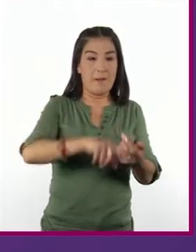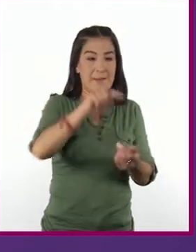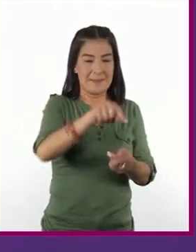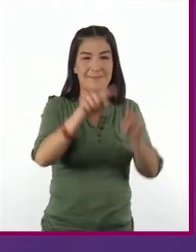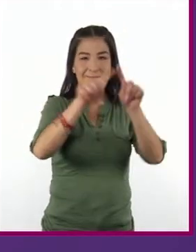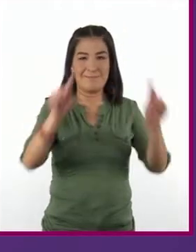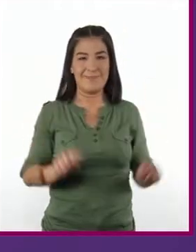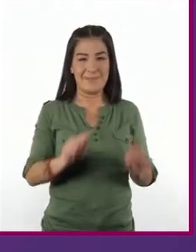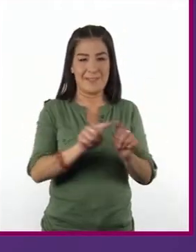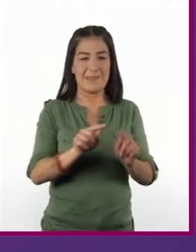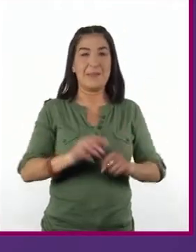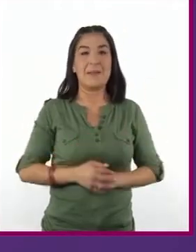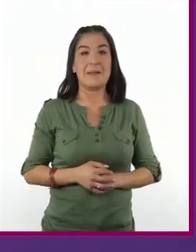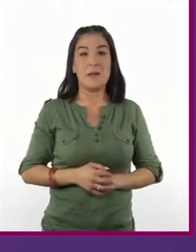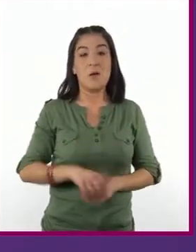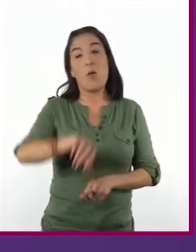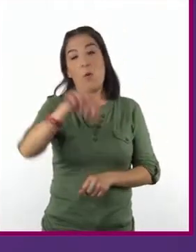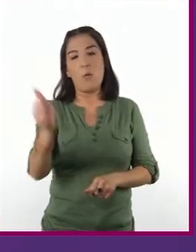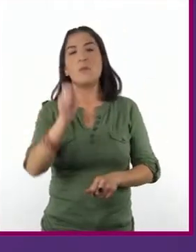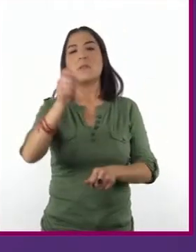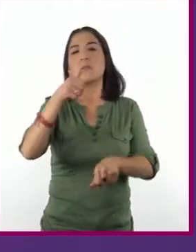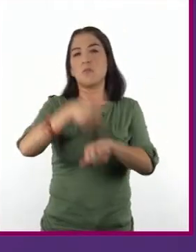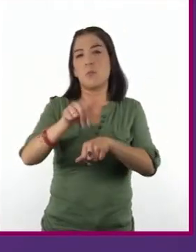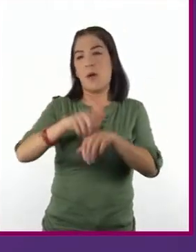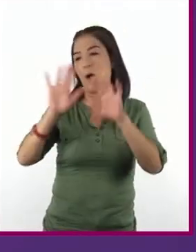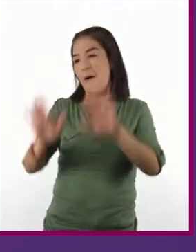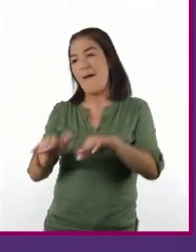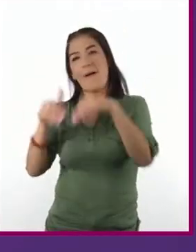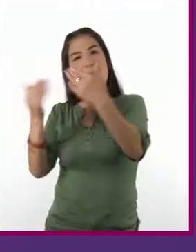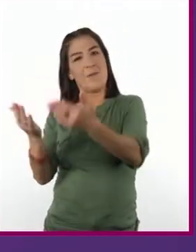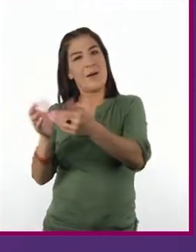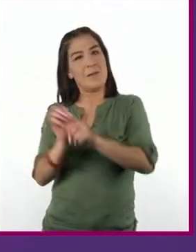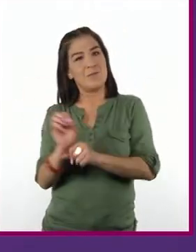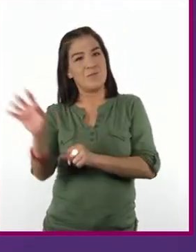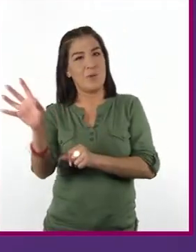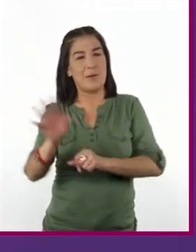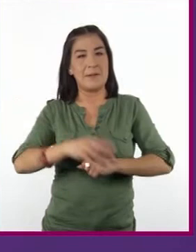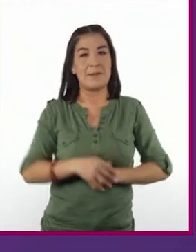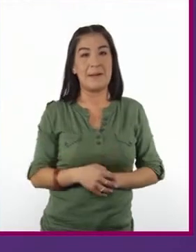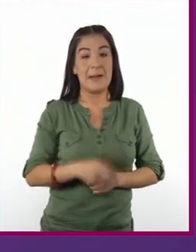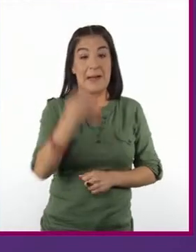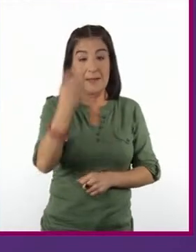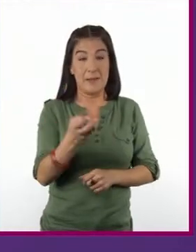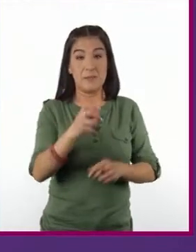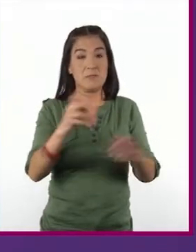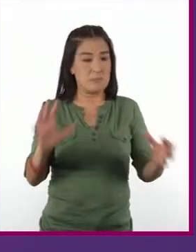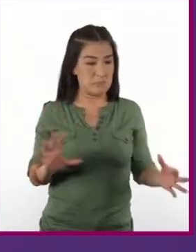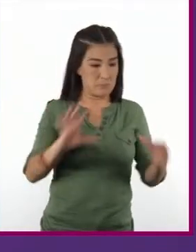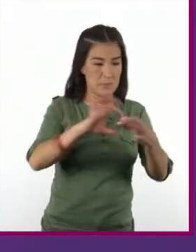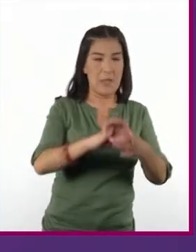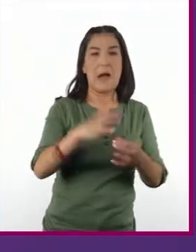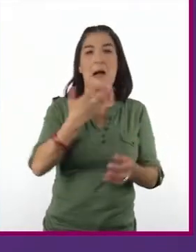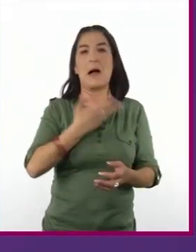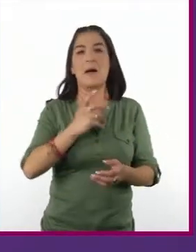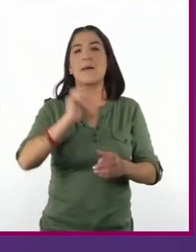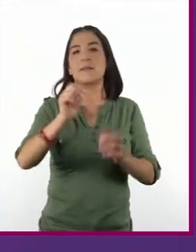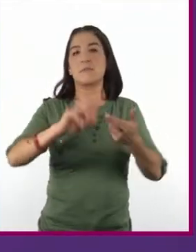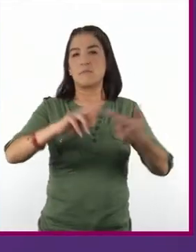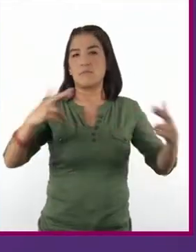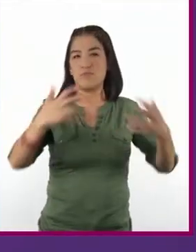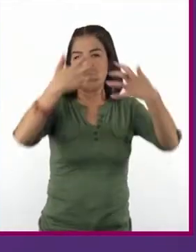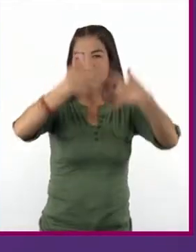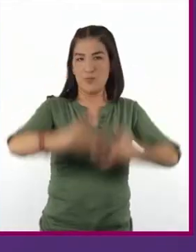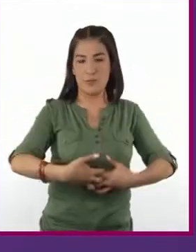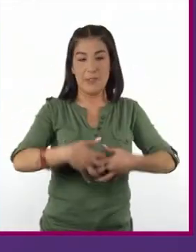máquina y el otro el de los números que salen. Entre estos conjuntos existe una relación funcional.